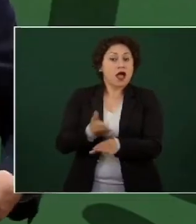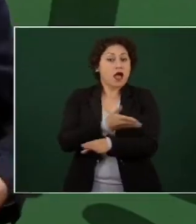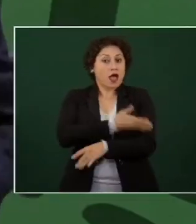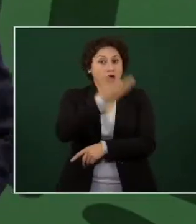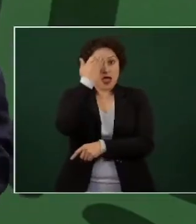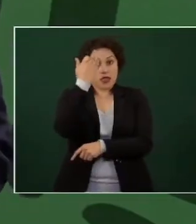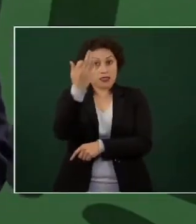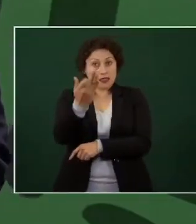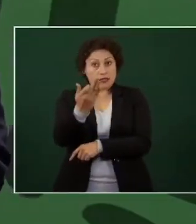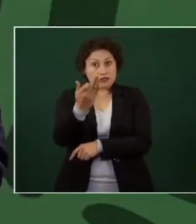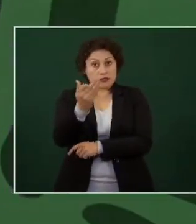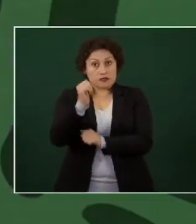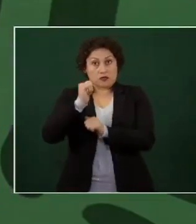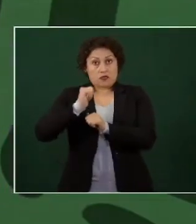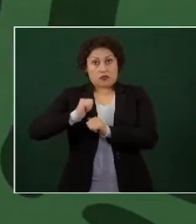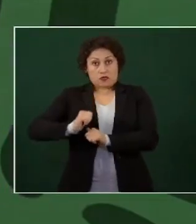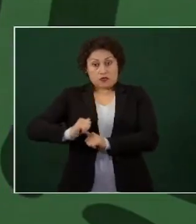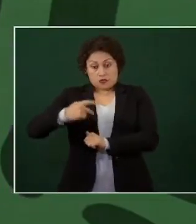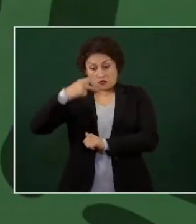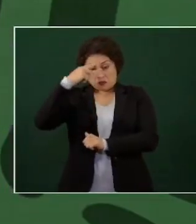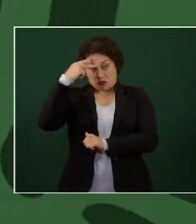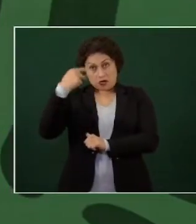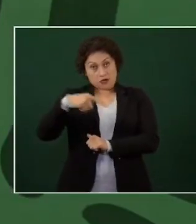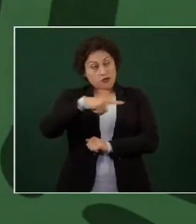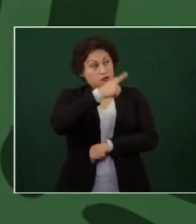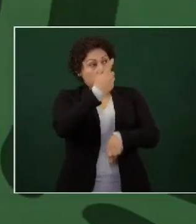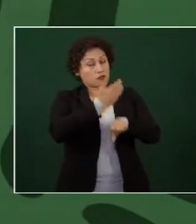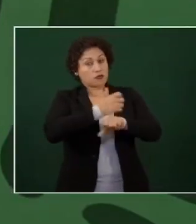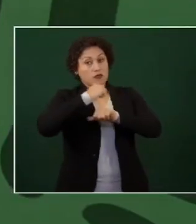con autoridades de Estados Unidos.